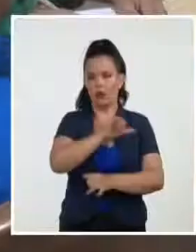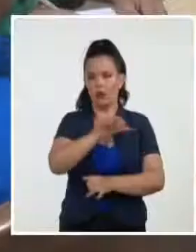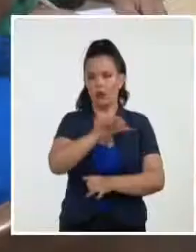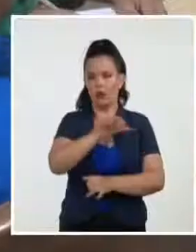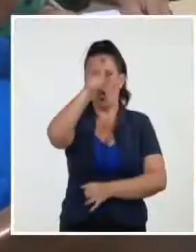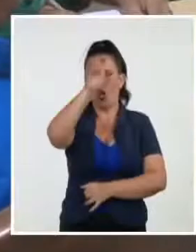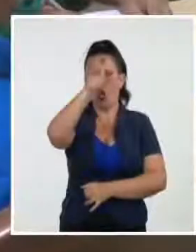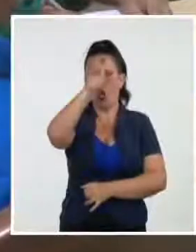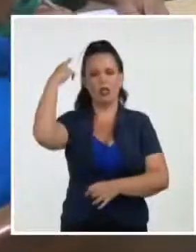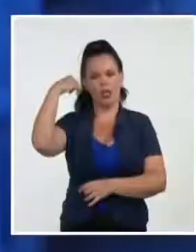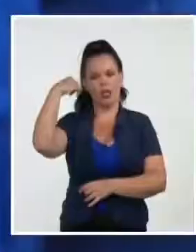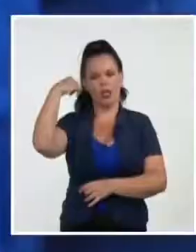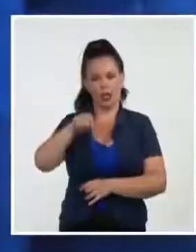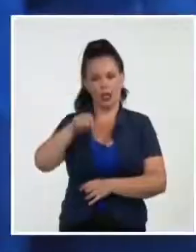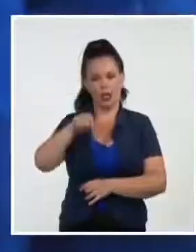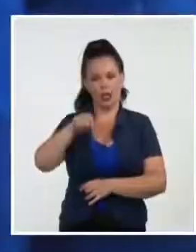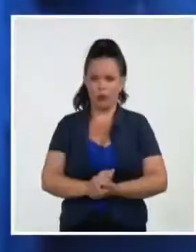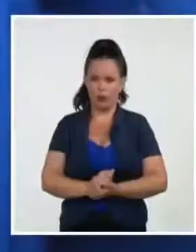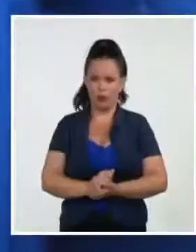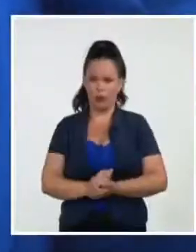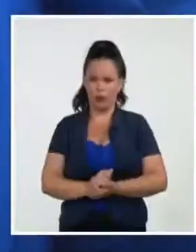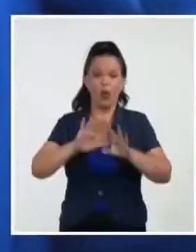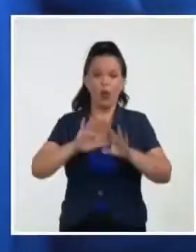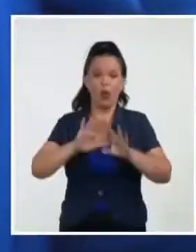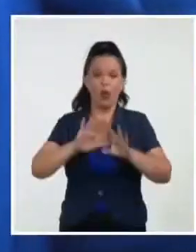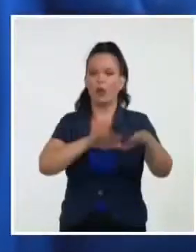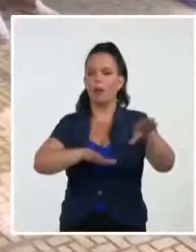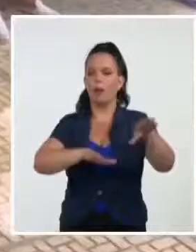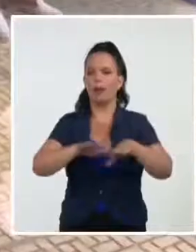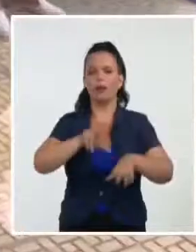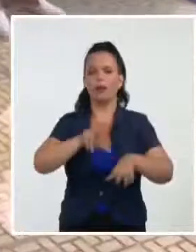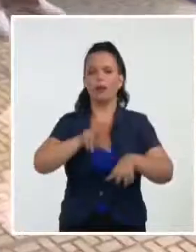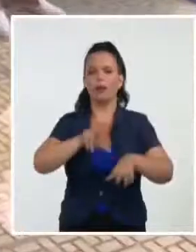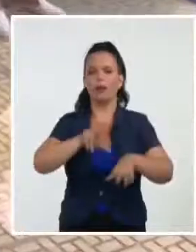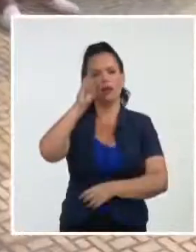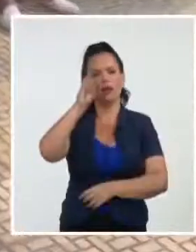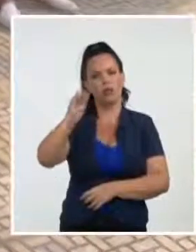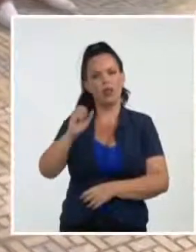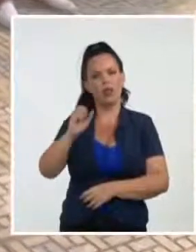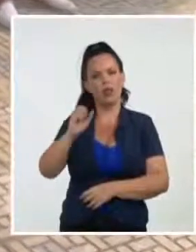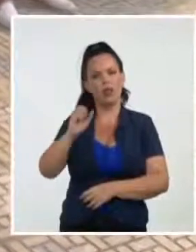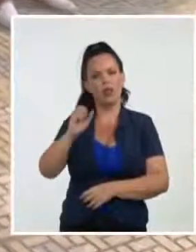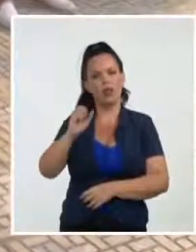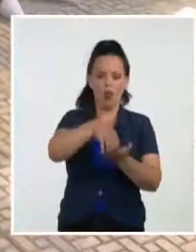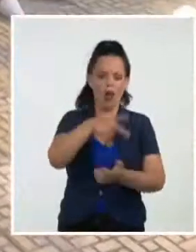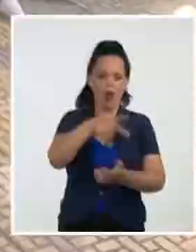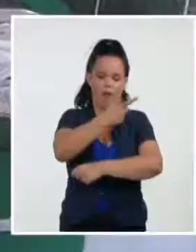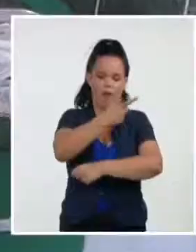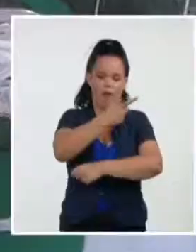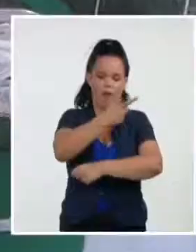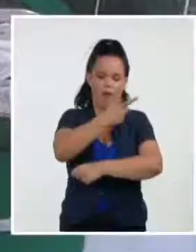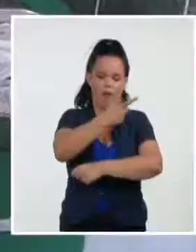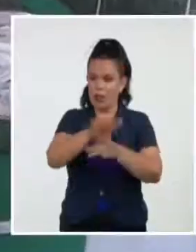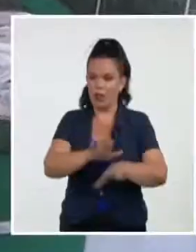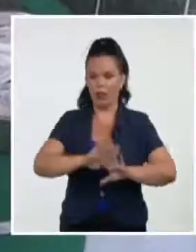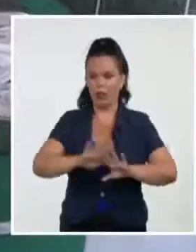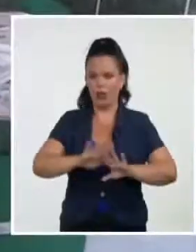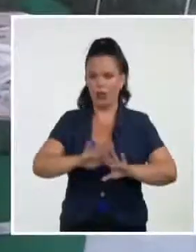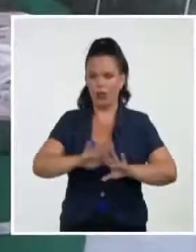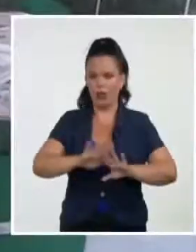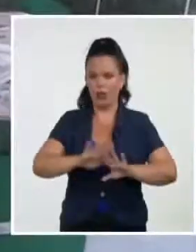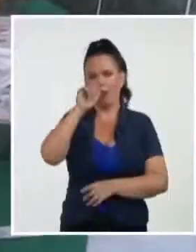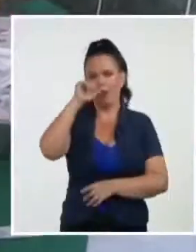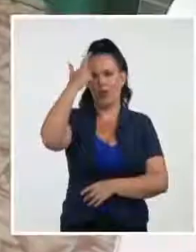Ramírez López. También todo está listo en más de 330 sitios vacunales para iniciar la inoculación con Abdala en la población